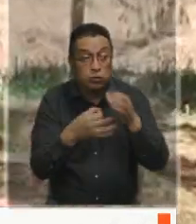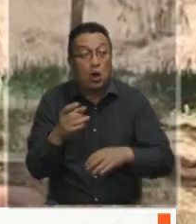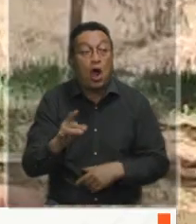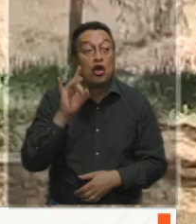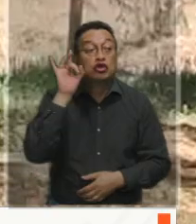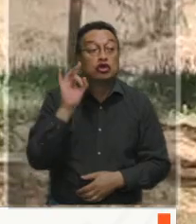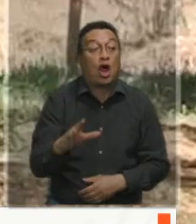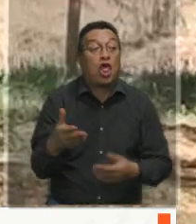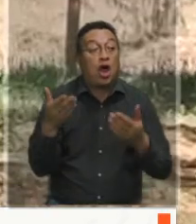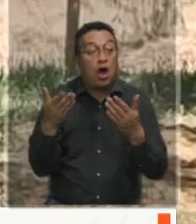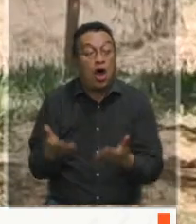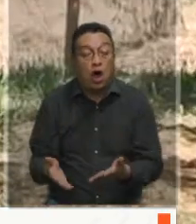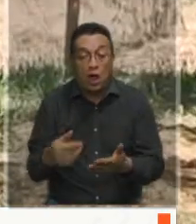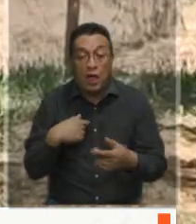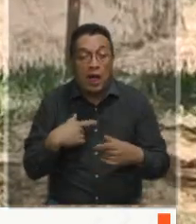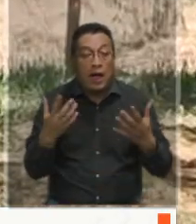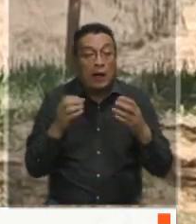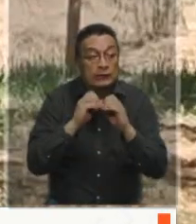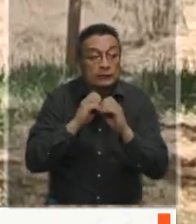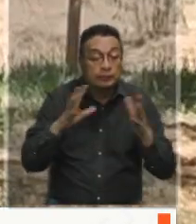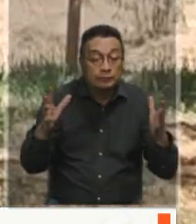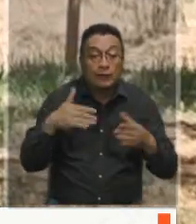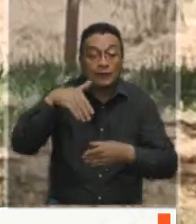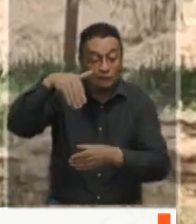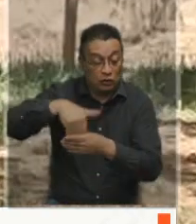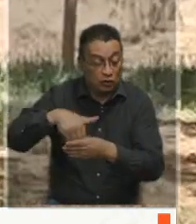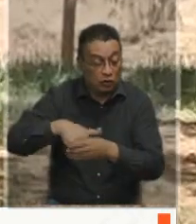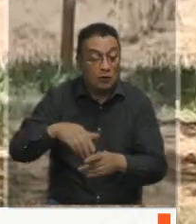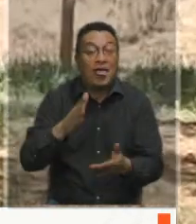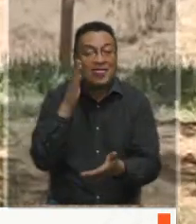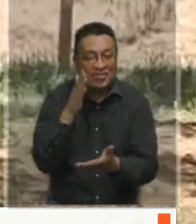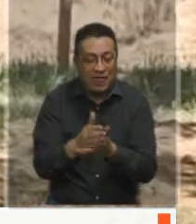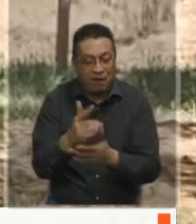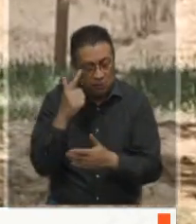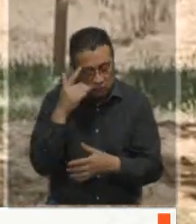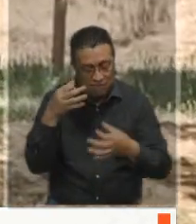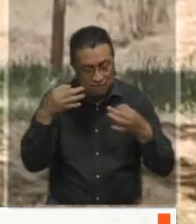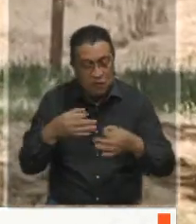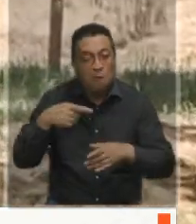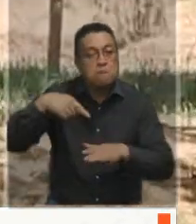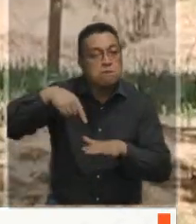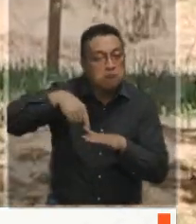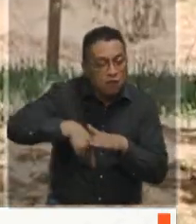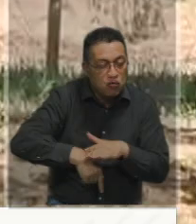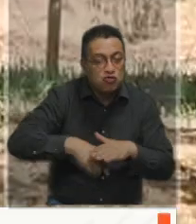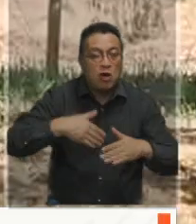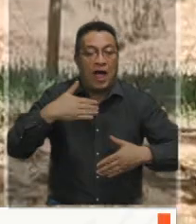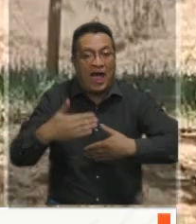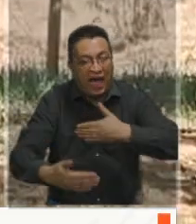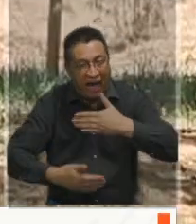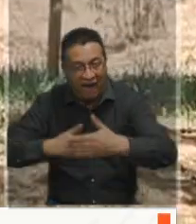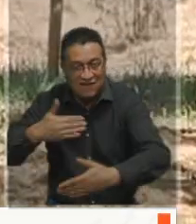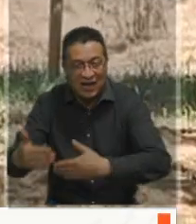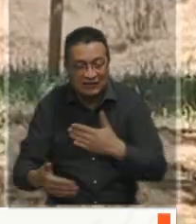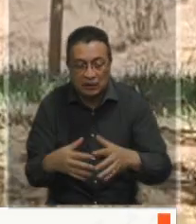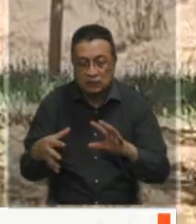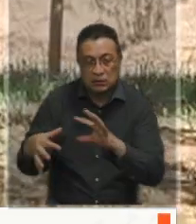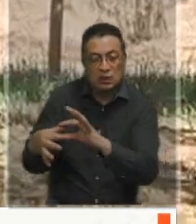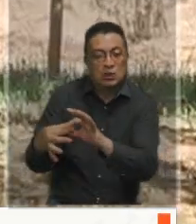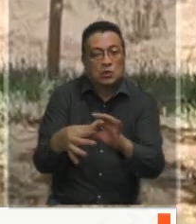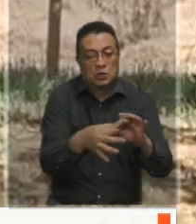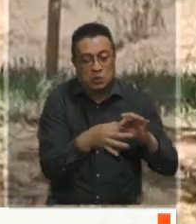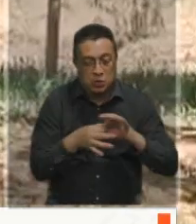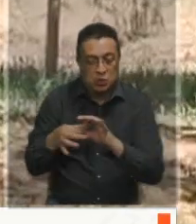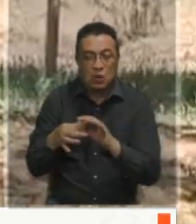en momentos de definición electoral, sino que tienen que ser una convicción profunda de avanzar hacia una coalición que le